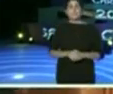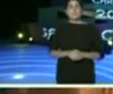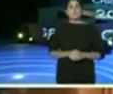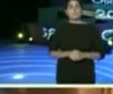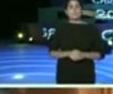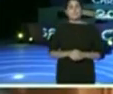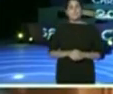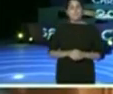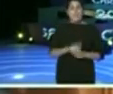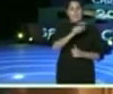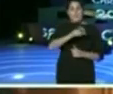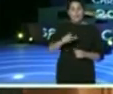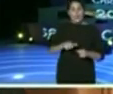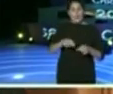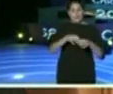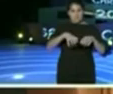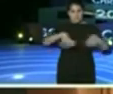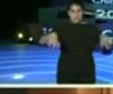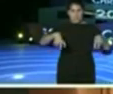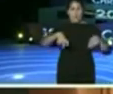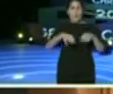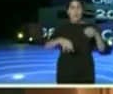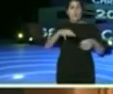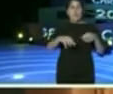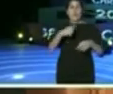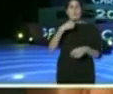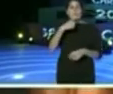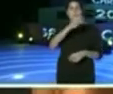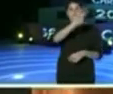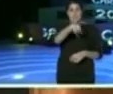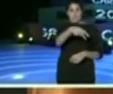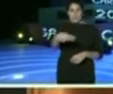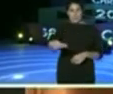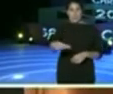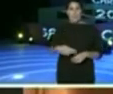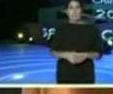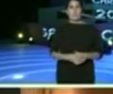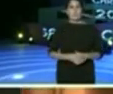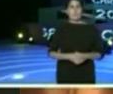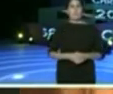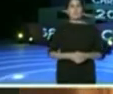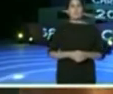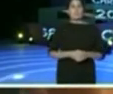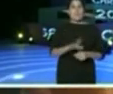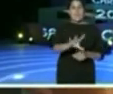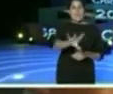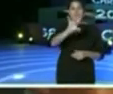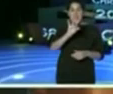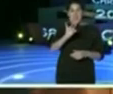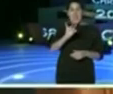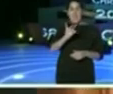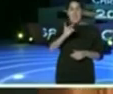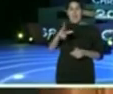Los miembros del jurado acuerdan por unanimidad declarar el siguiente fallo. Accesit de presentación al